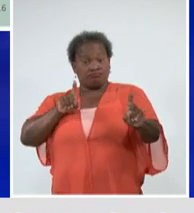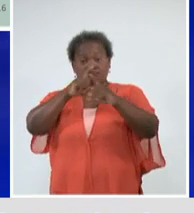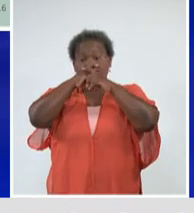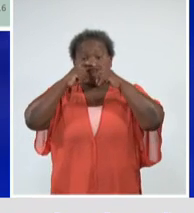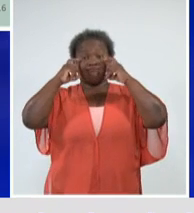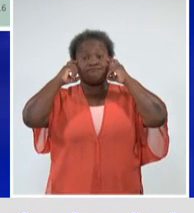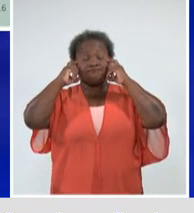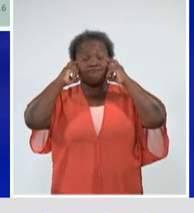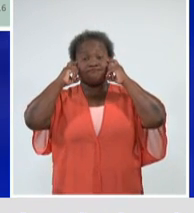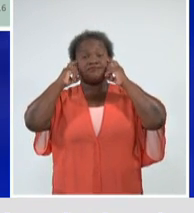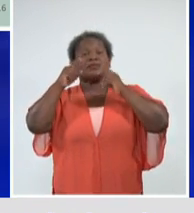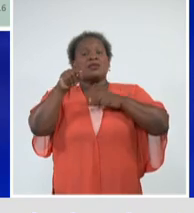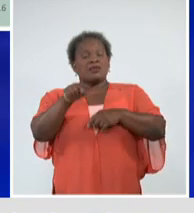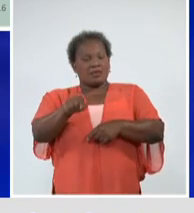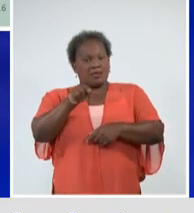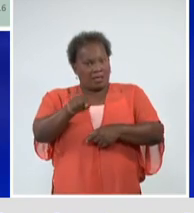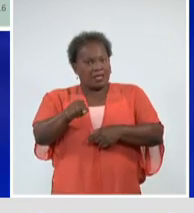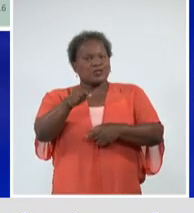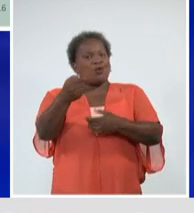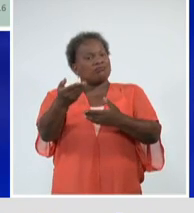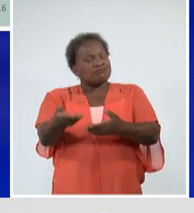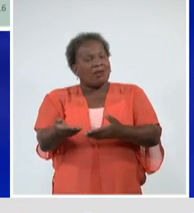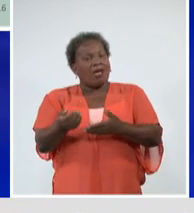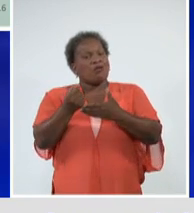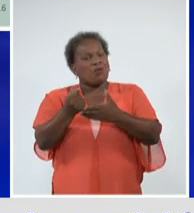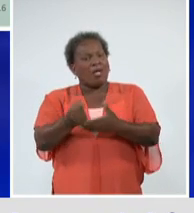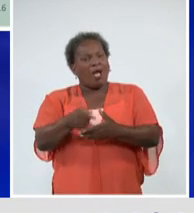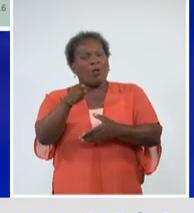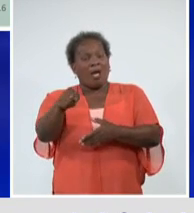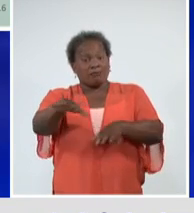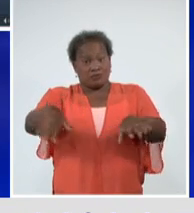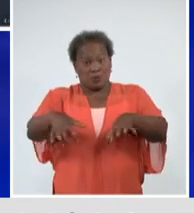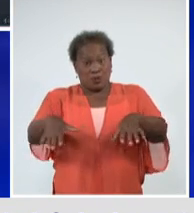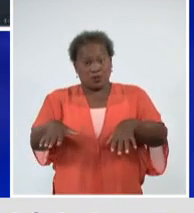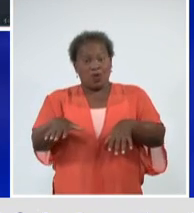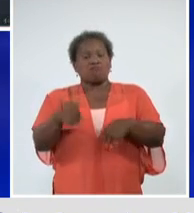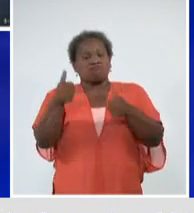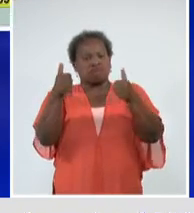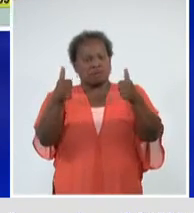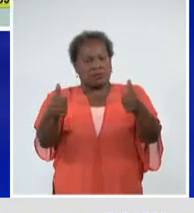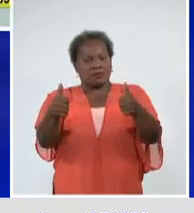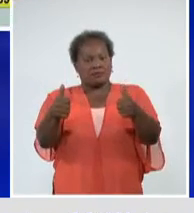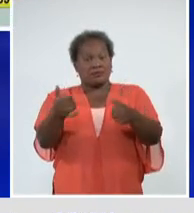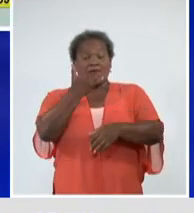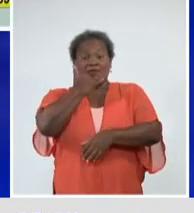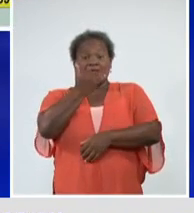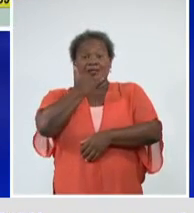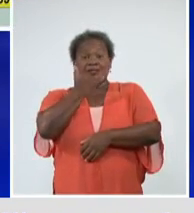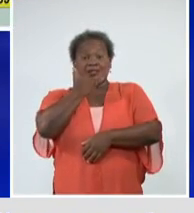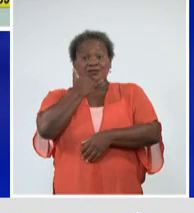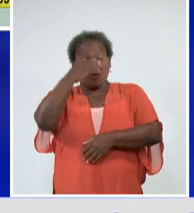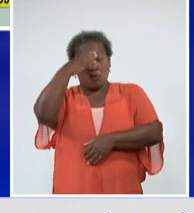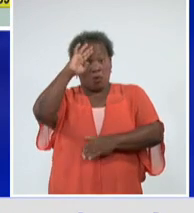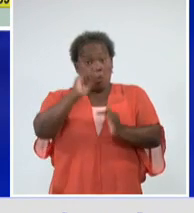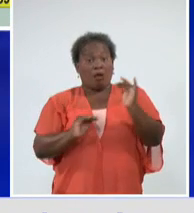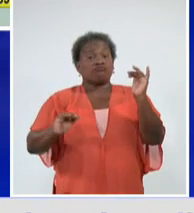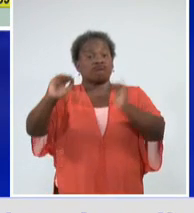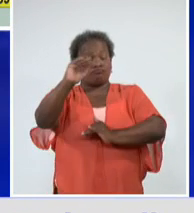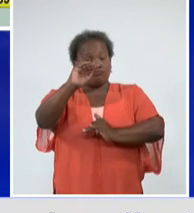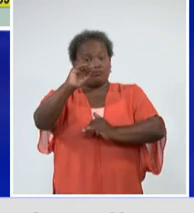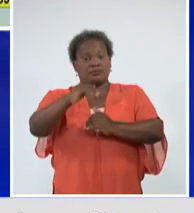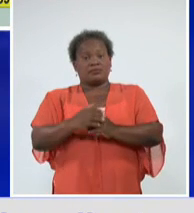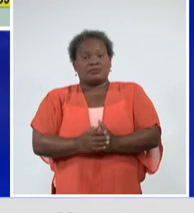permitido conservar esta condición. Las tasas se incrementa nuevamente la de Cuba con el comportamiento del día